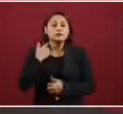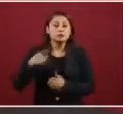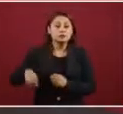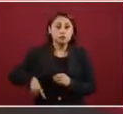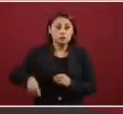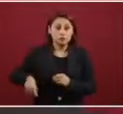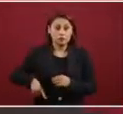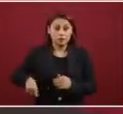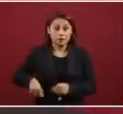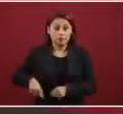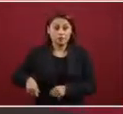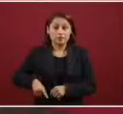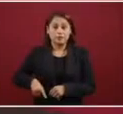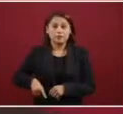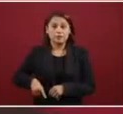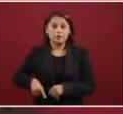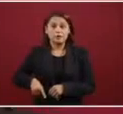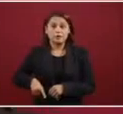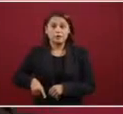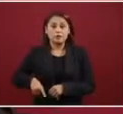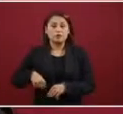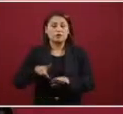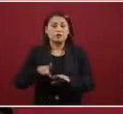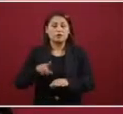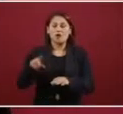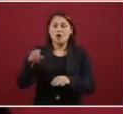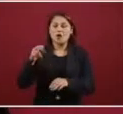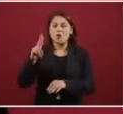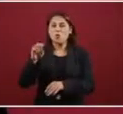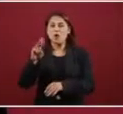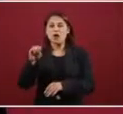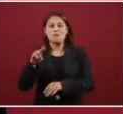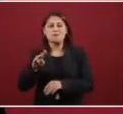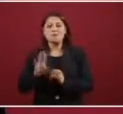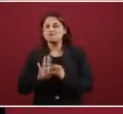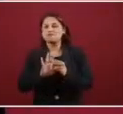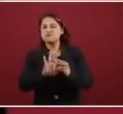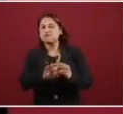profesionales de otras escuelas,